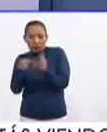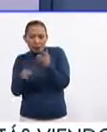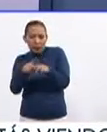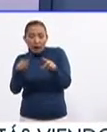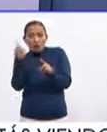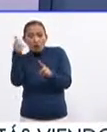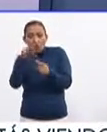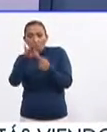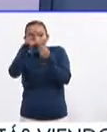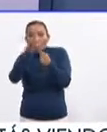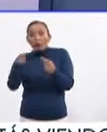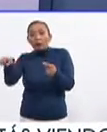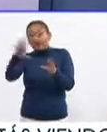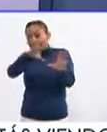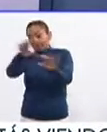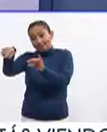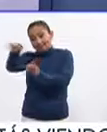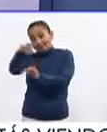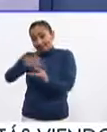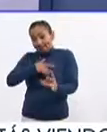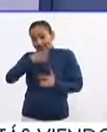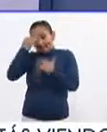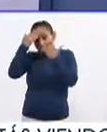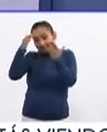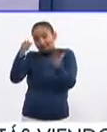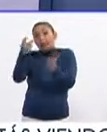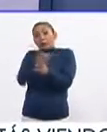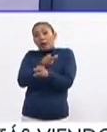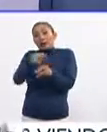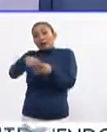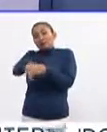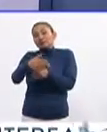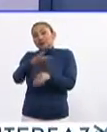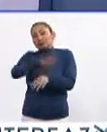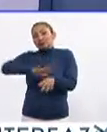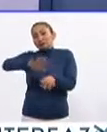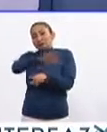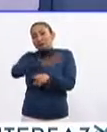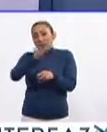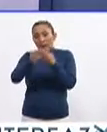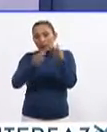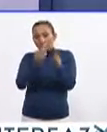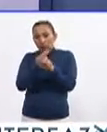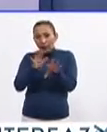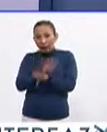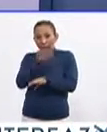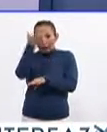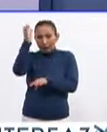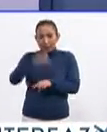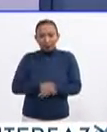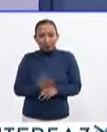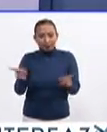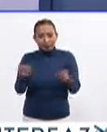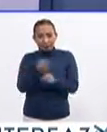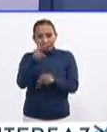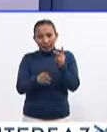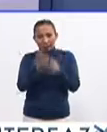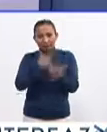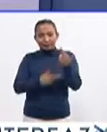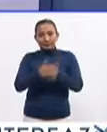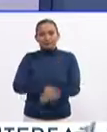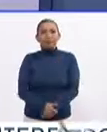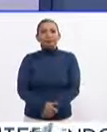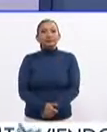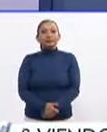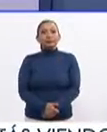objetivos, concientizar sobre lo que estamos enfrentando actualmente en el mundo, que es el cambio climático. Vamos a hacer una breve pausa y